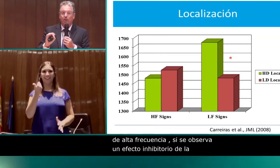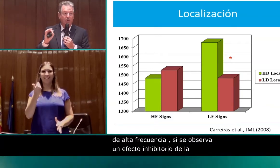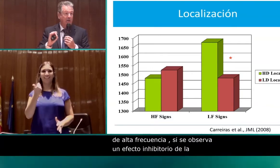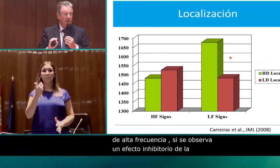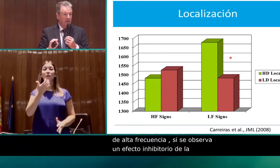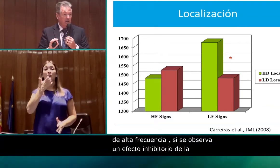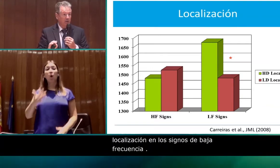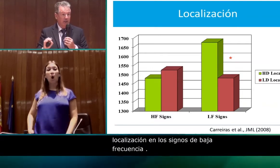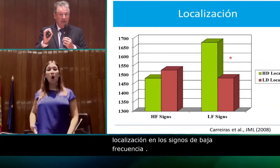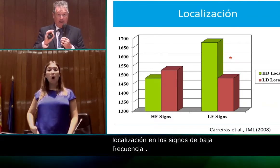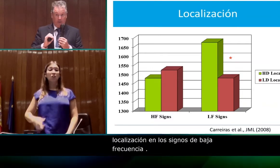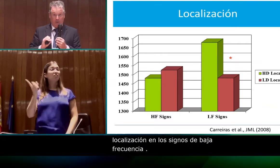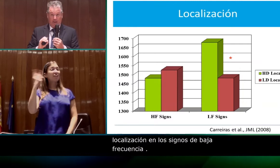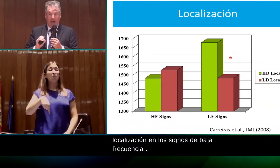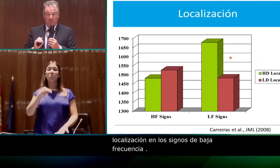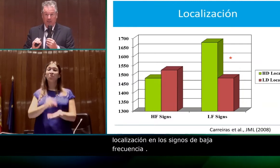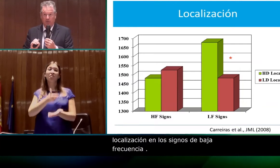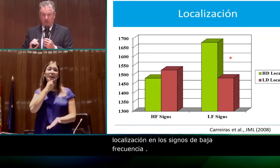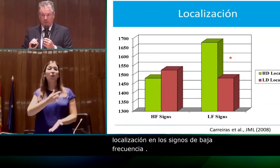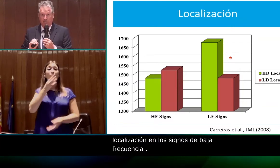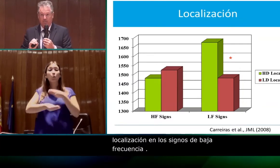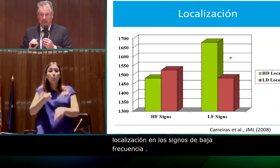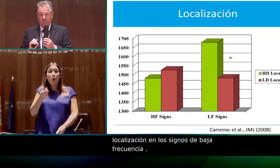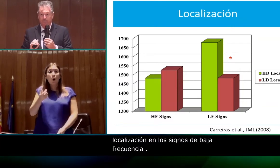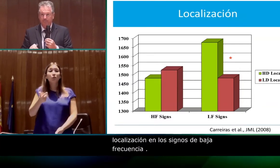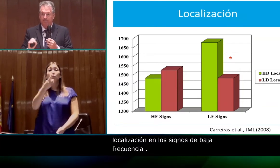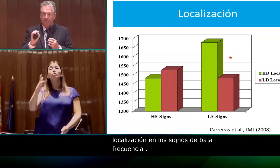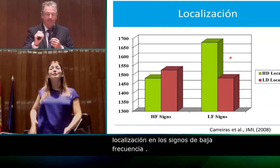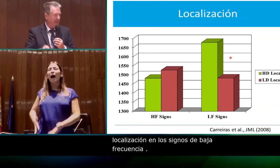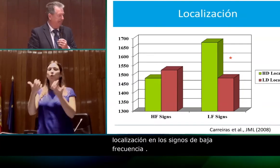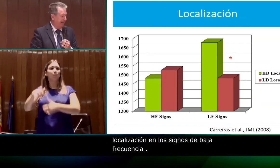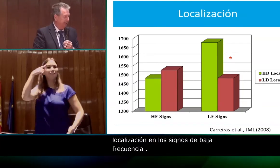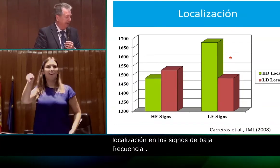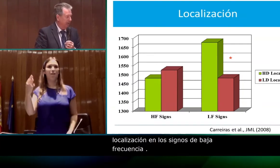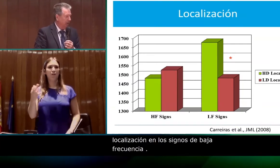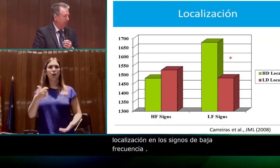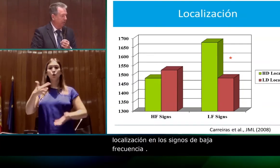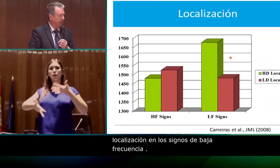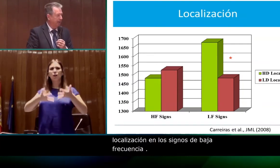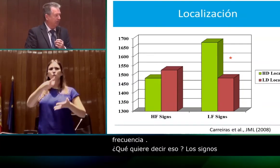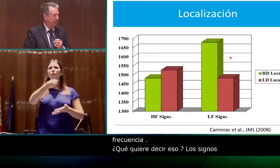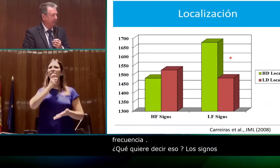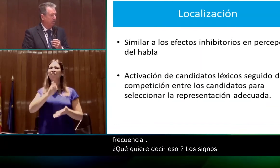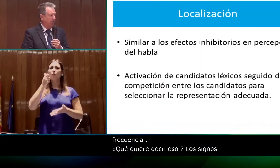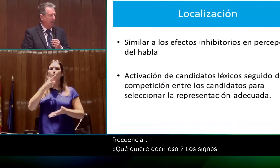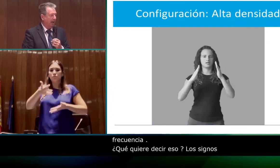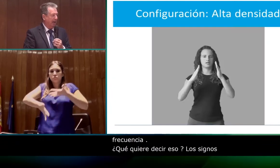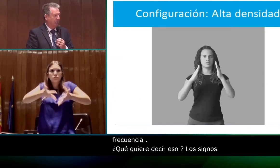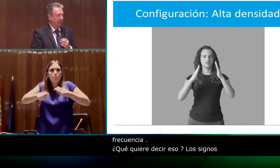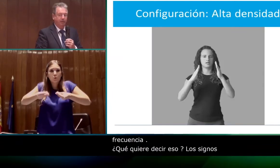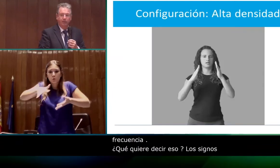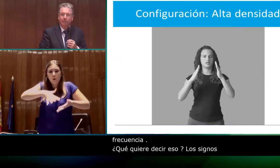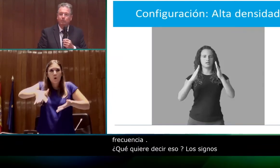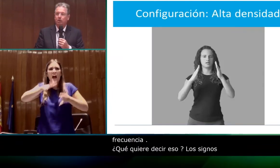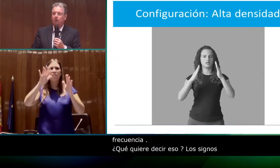que se producen en una localización en donde hay menos signos, ¿vale? Bien, esto es lo que sucedía con respecto a